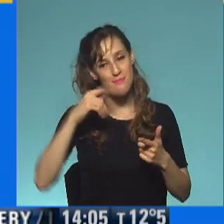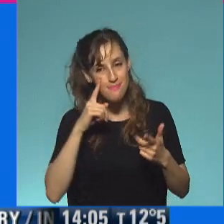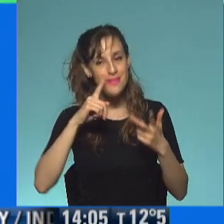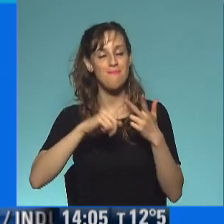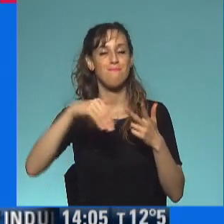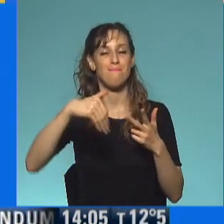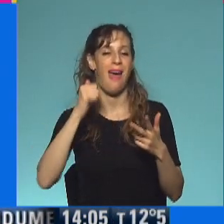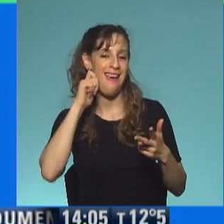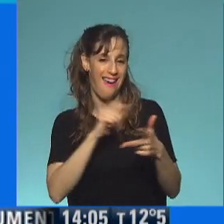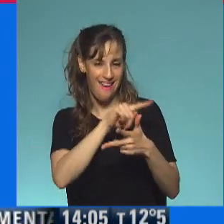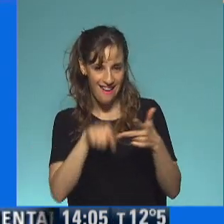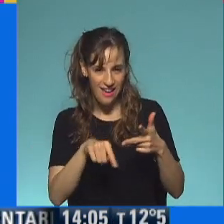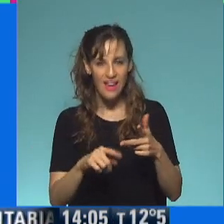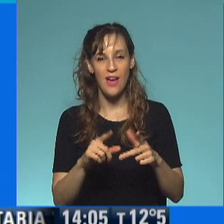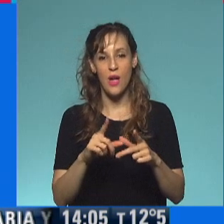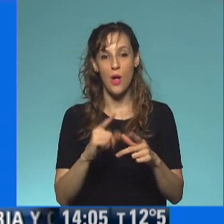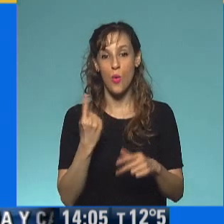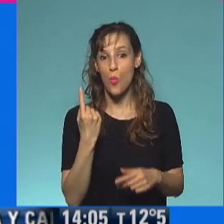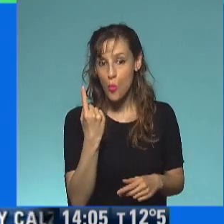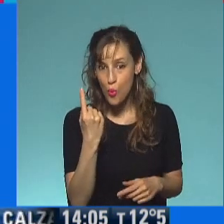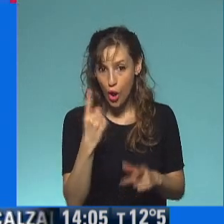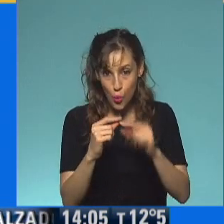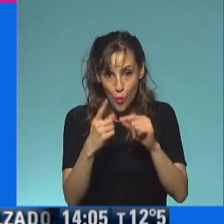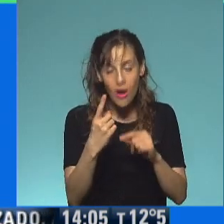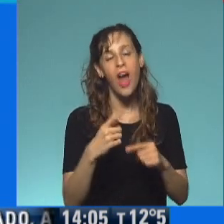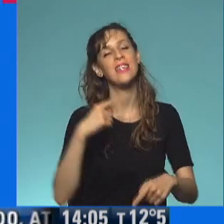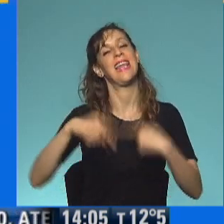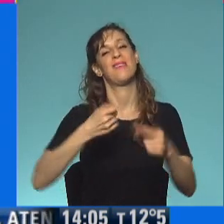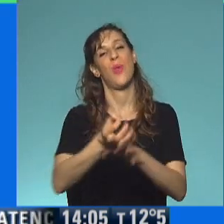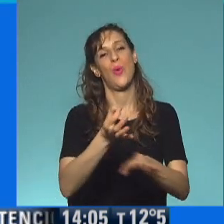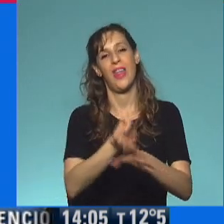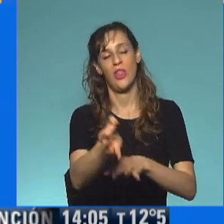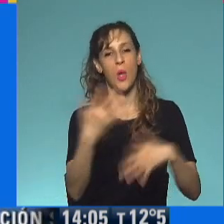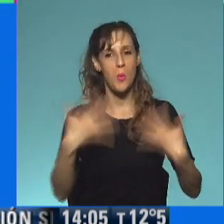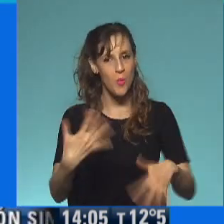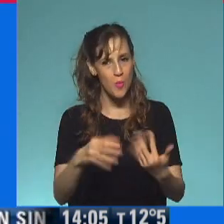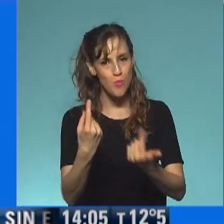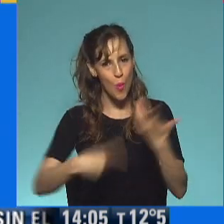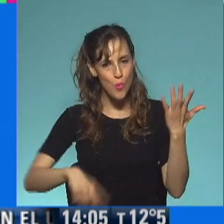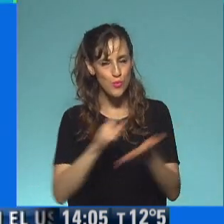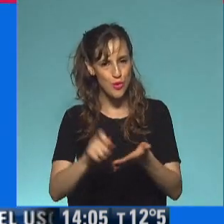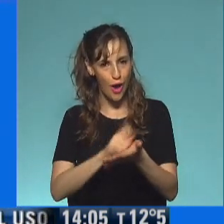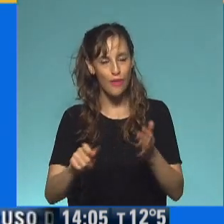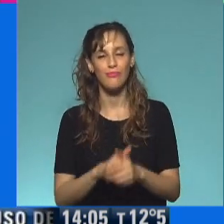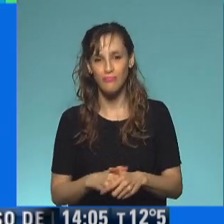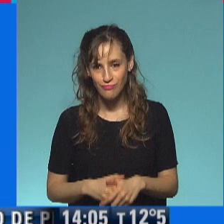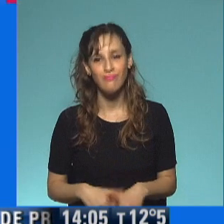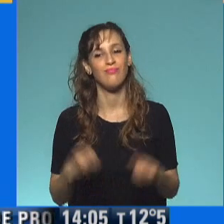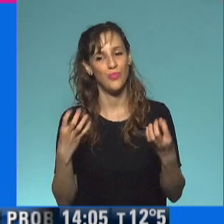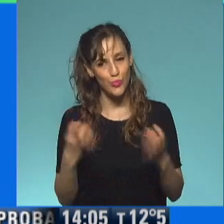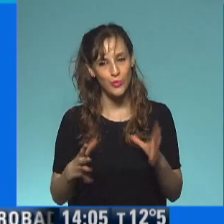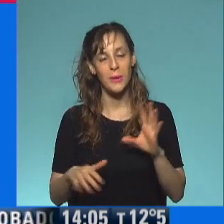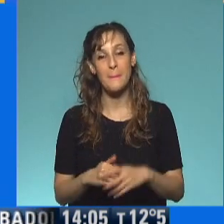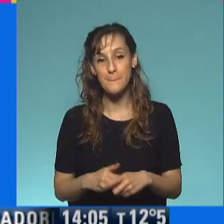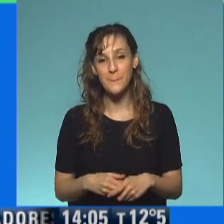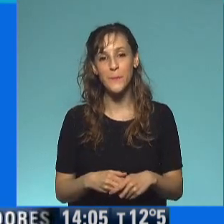O no sé, lo veo bien. Dice, bien, seguimos educando, puso besos, un montón de información. Es la regadera esa. Es la regadera.